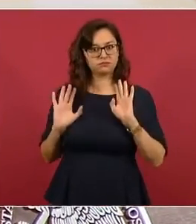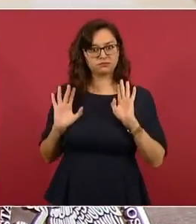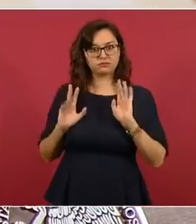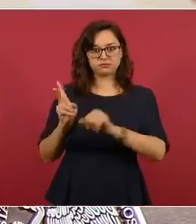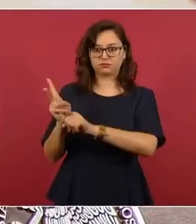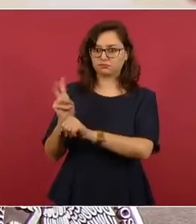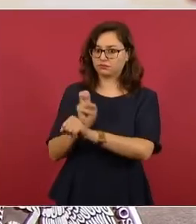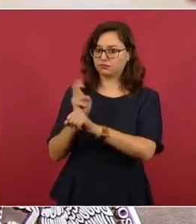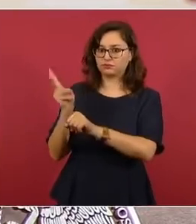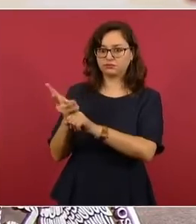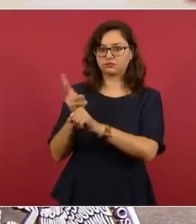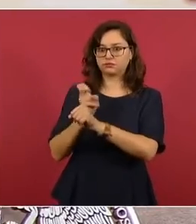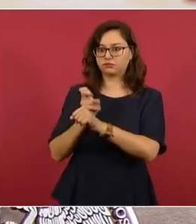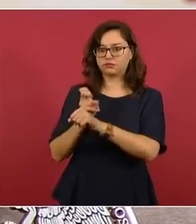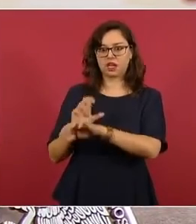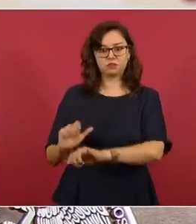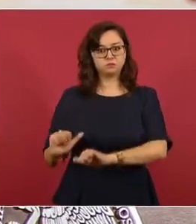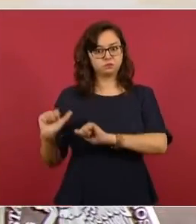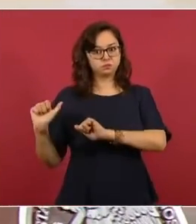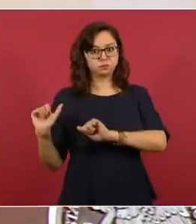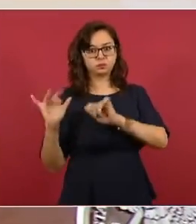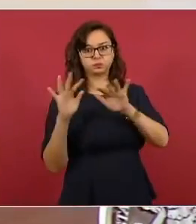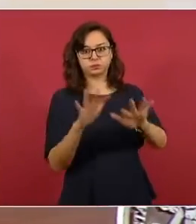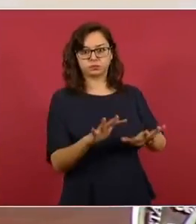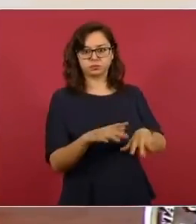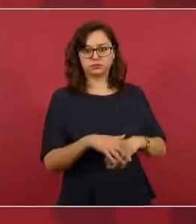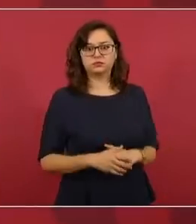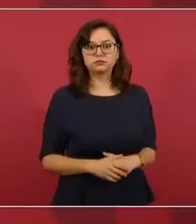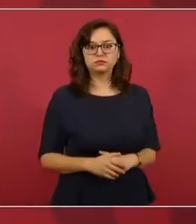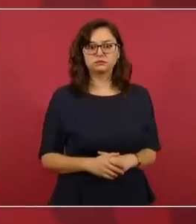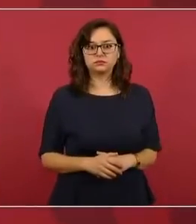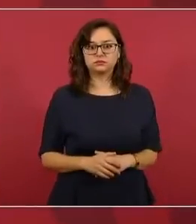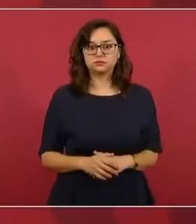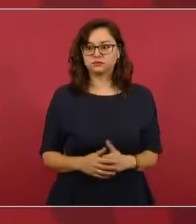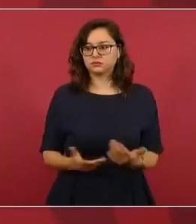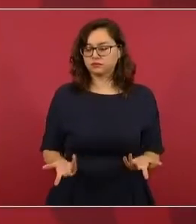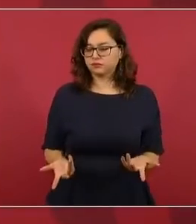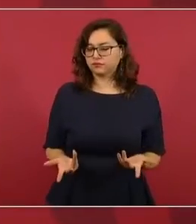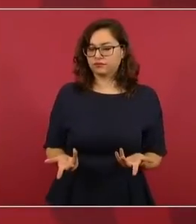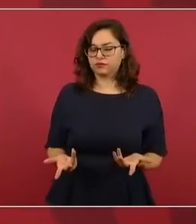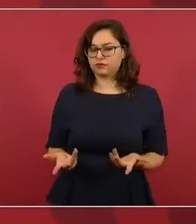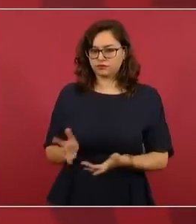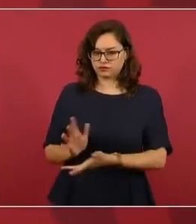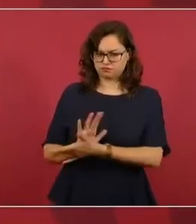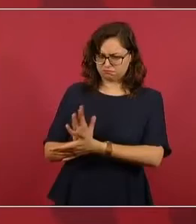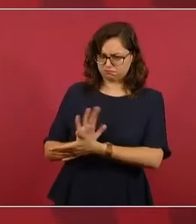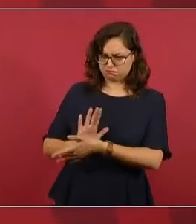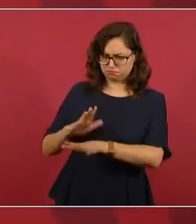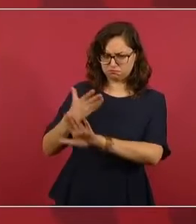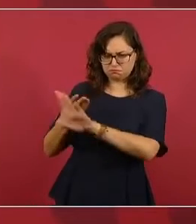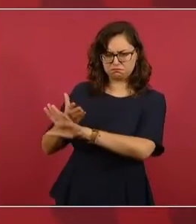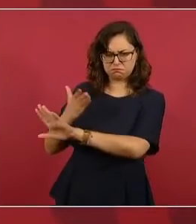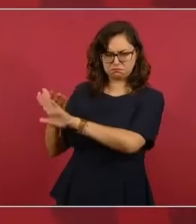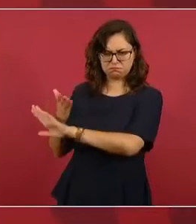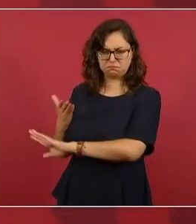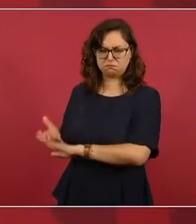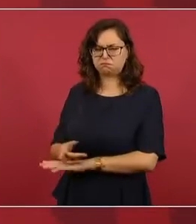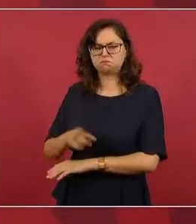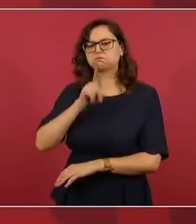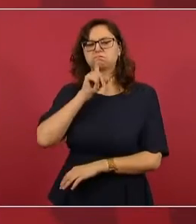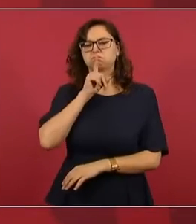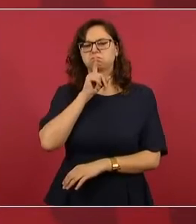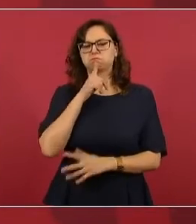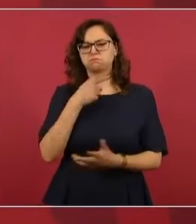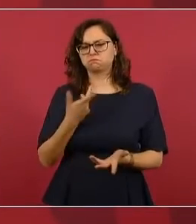que el que está invitando va a actuar de manera irrespetuosa o el que